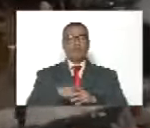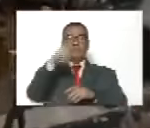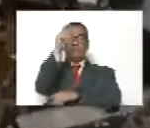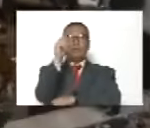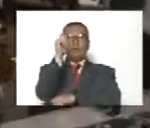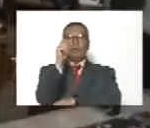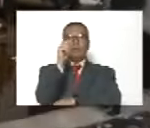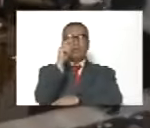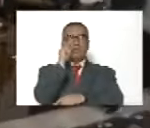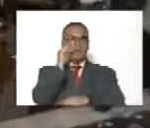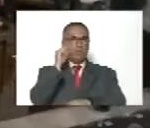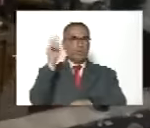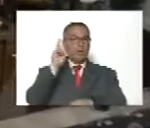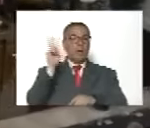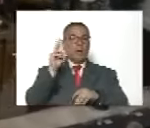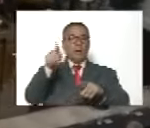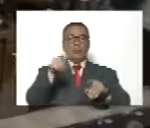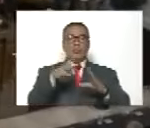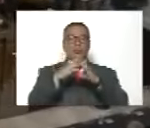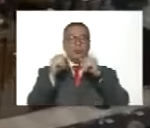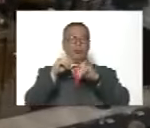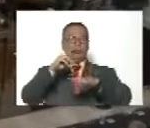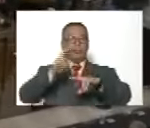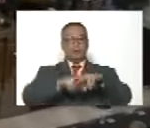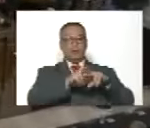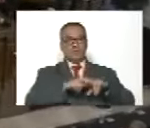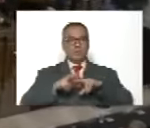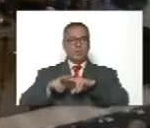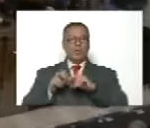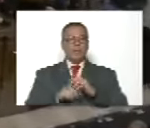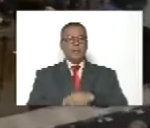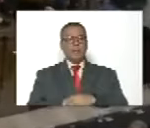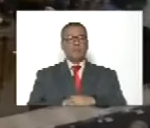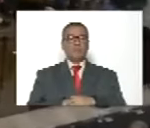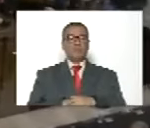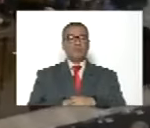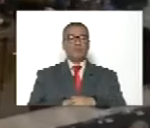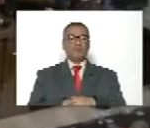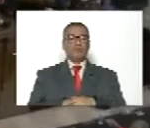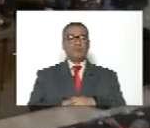Diputadas y diputados de Venezuela, ocupar sus curules.